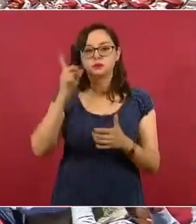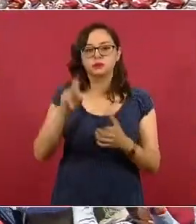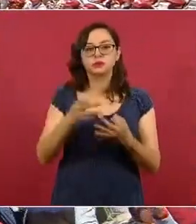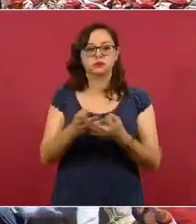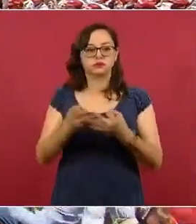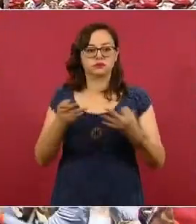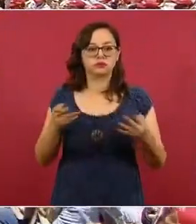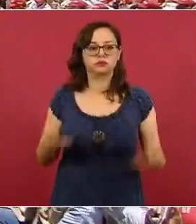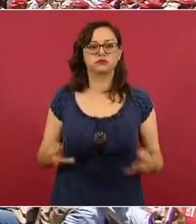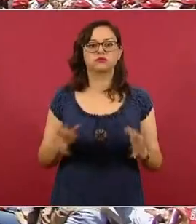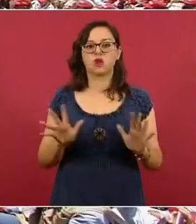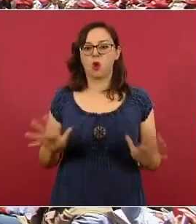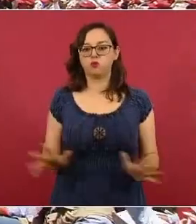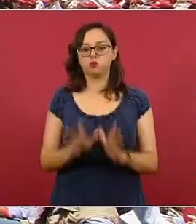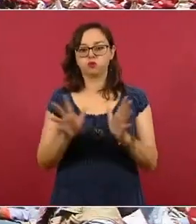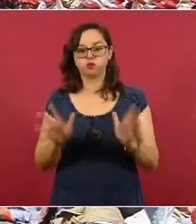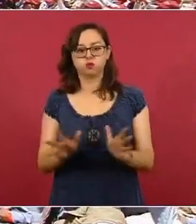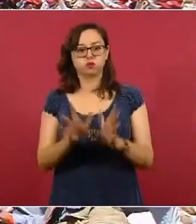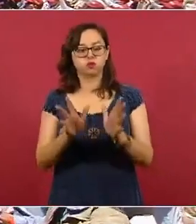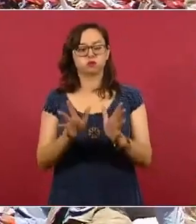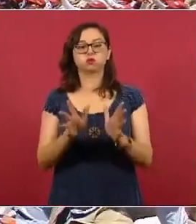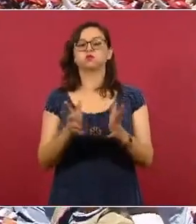extensionistas, promotores,